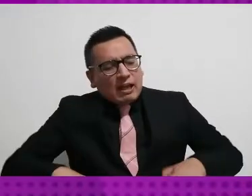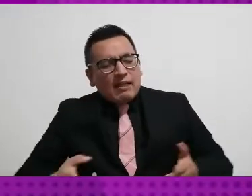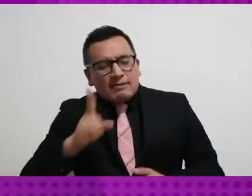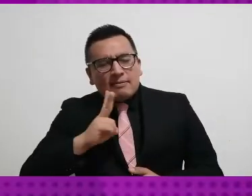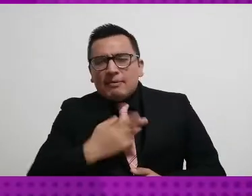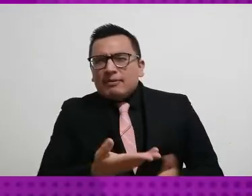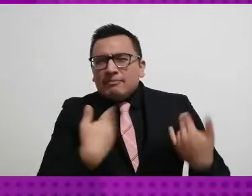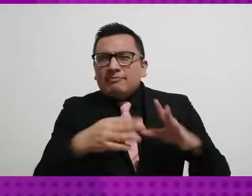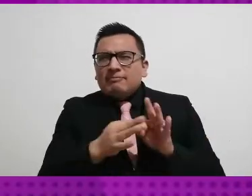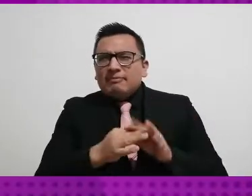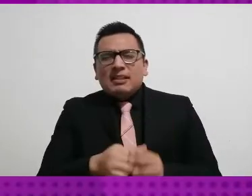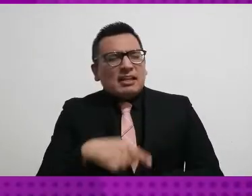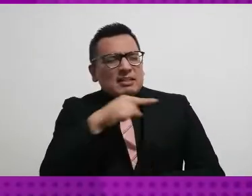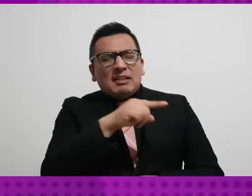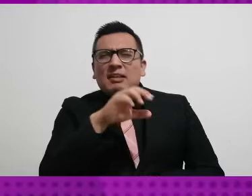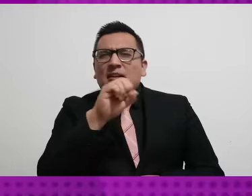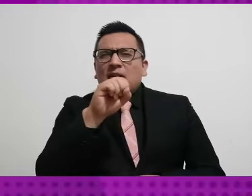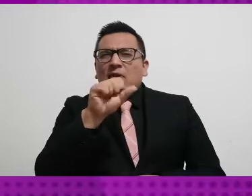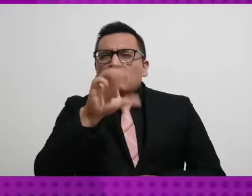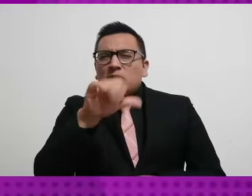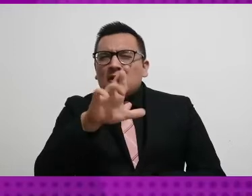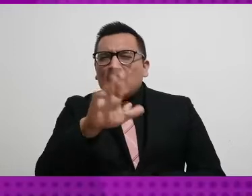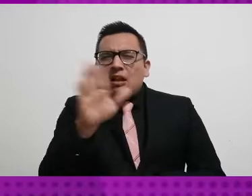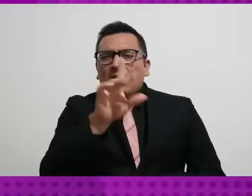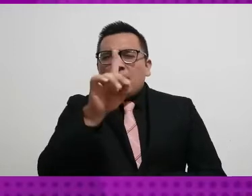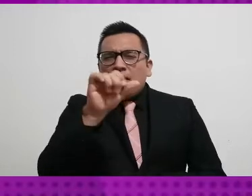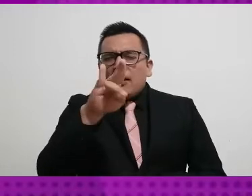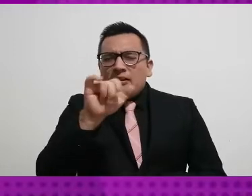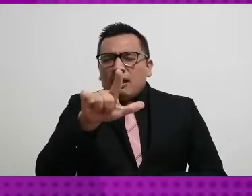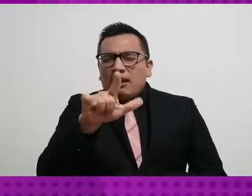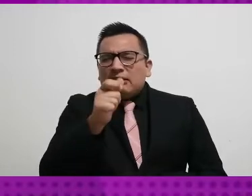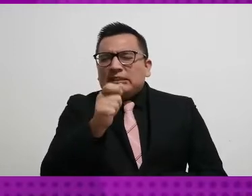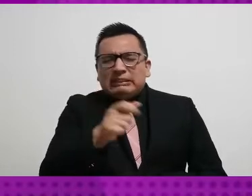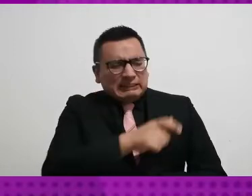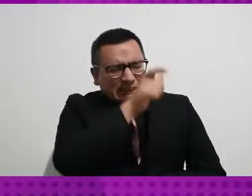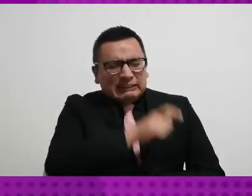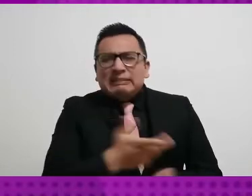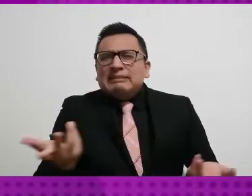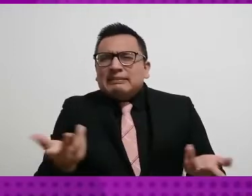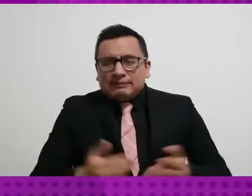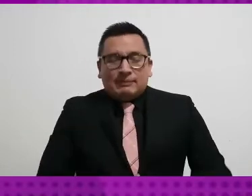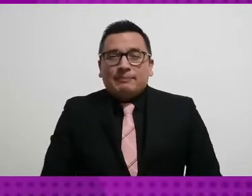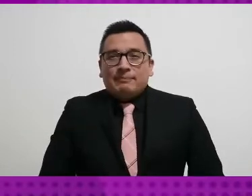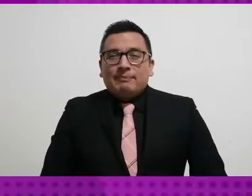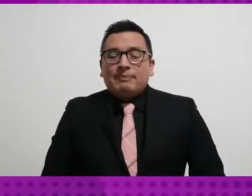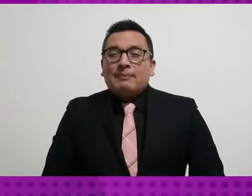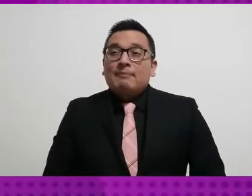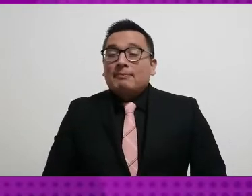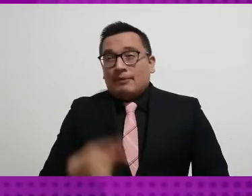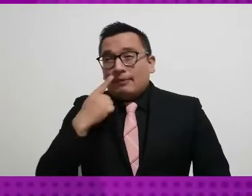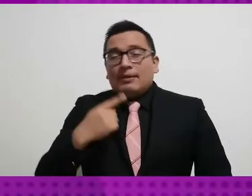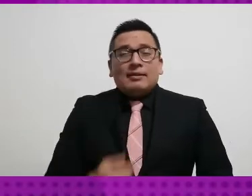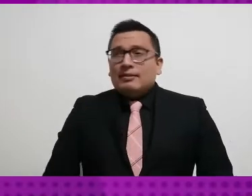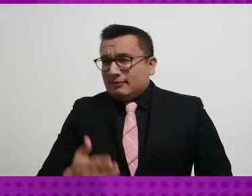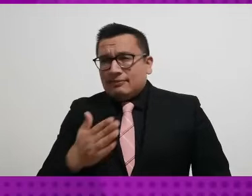nos pudiera platicar de usted? ¿Quién es Óscar Daniel Rodríguez Fuentes? Óscar Daniel Rodríguez Fuentes es